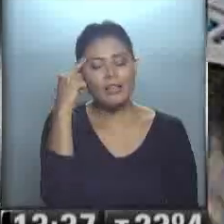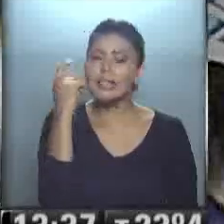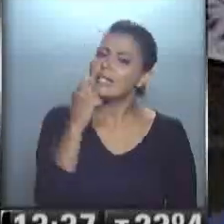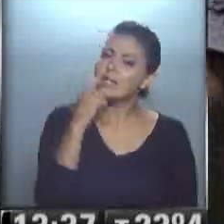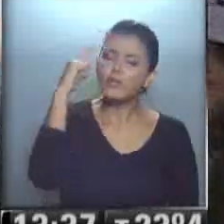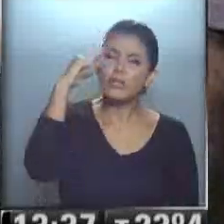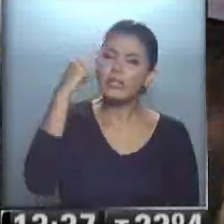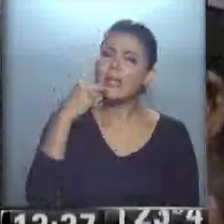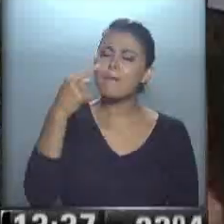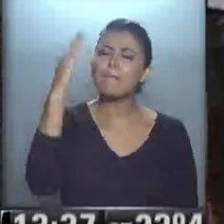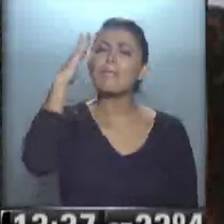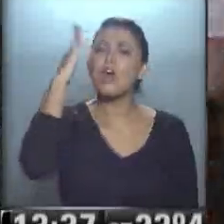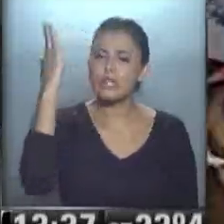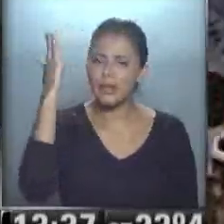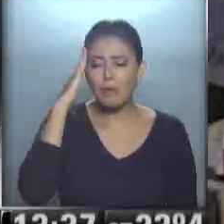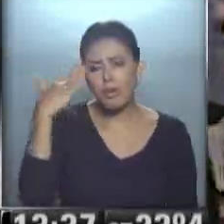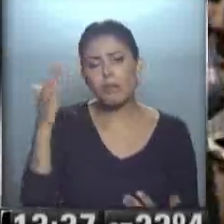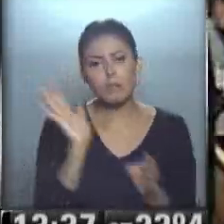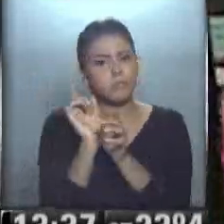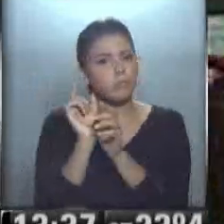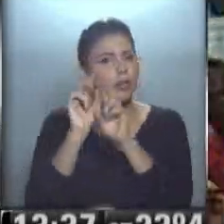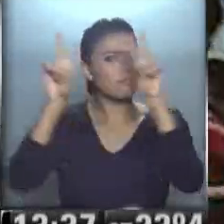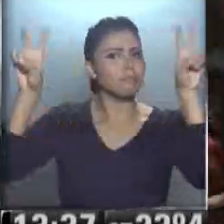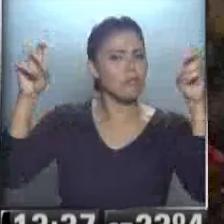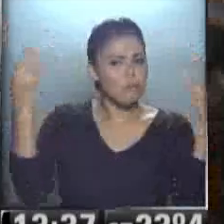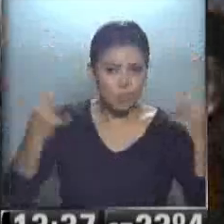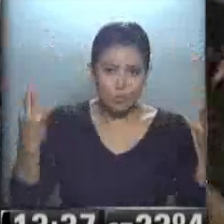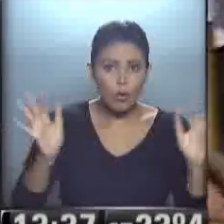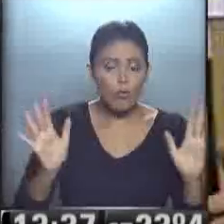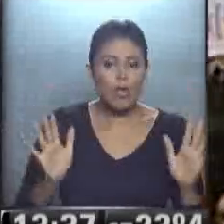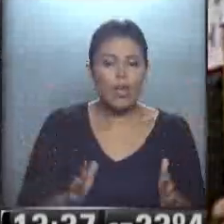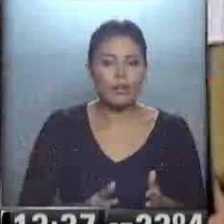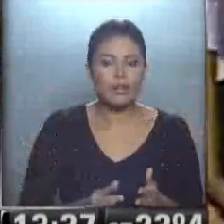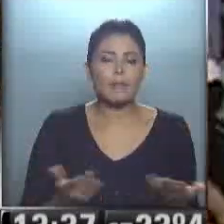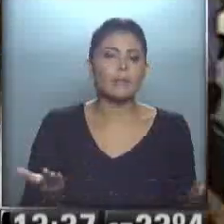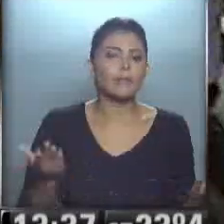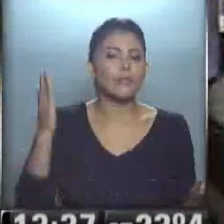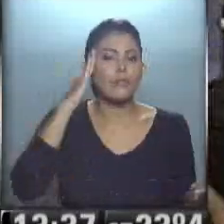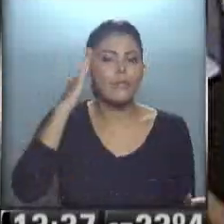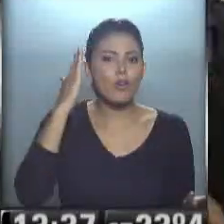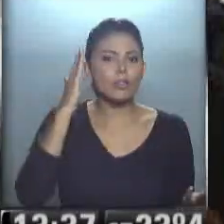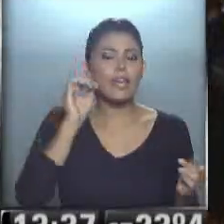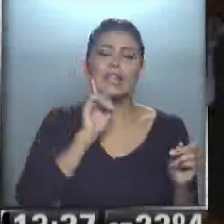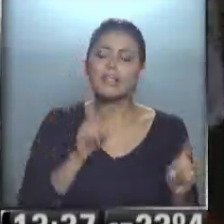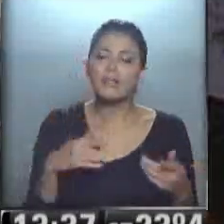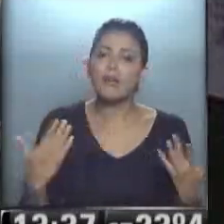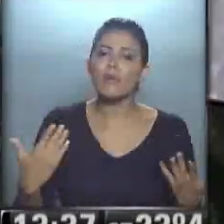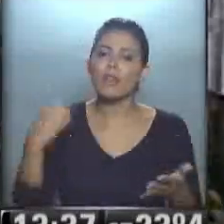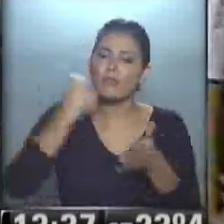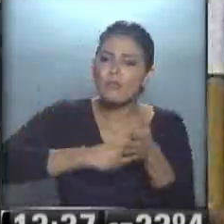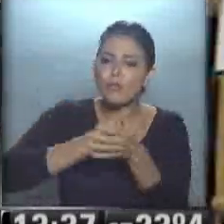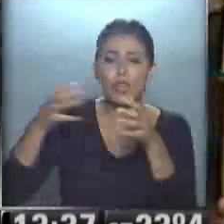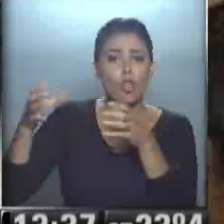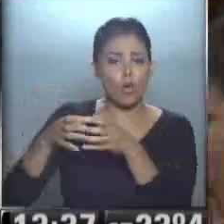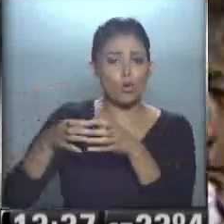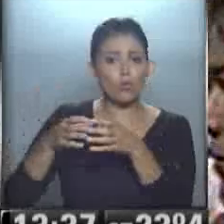uno habla de memoria, la memoria puede ser una consigna, está muy bien que así sea. La memoria puede ser el esfuerzo de un grupo porque